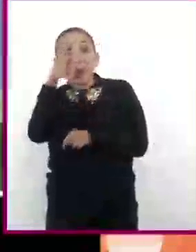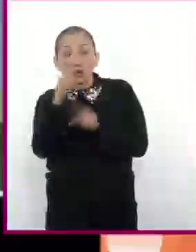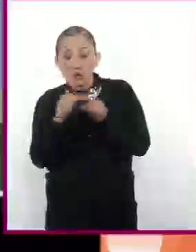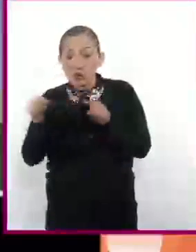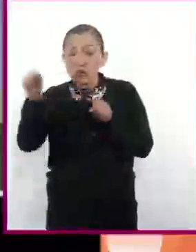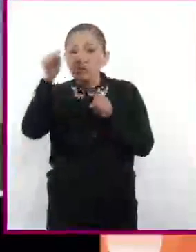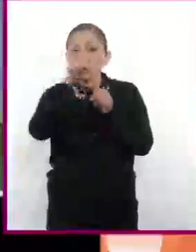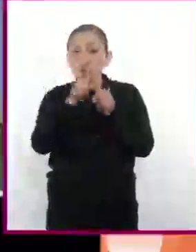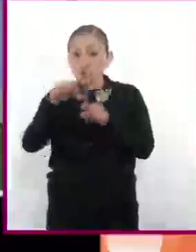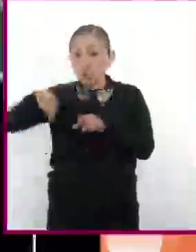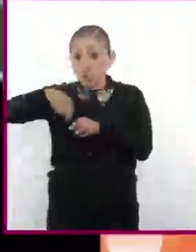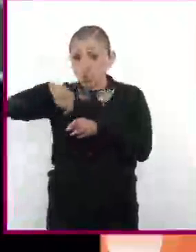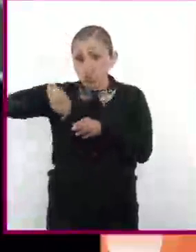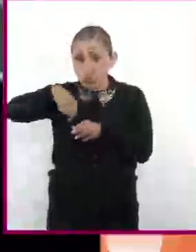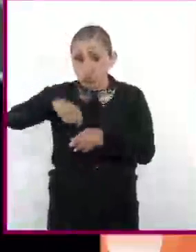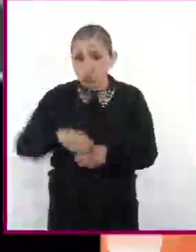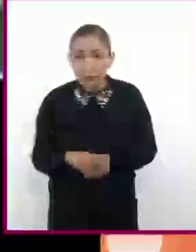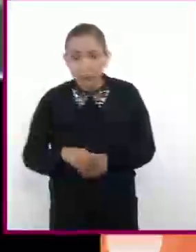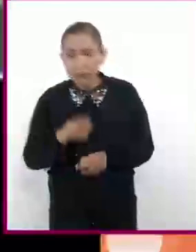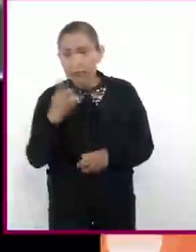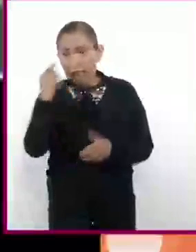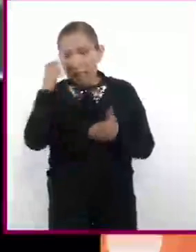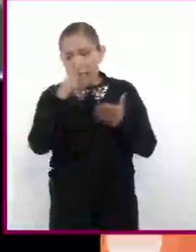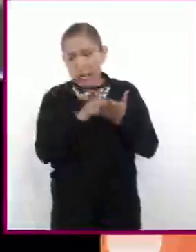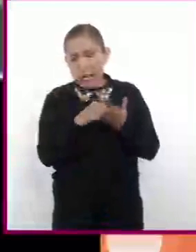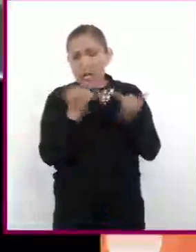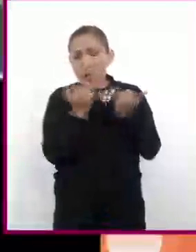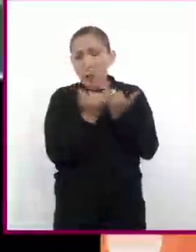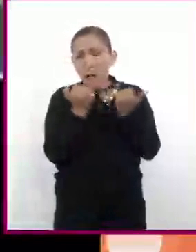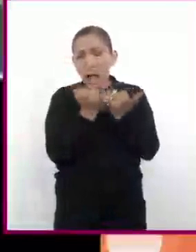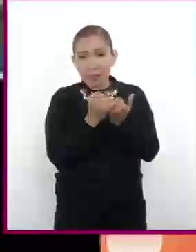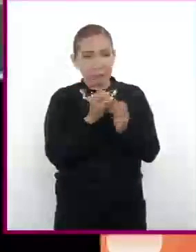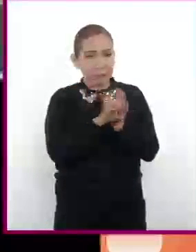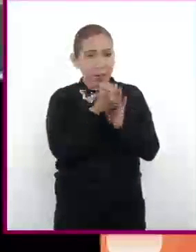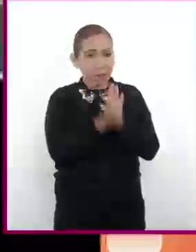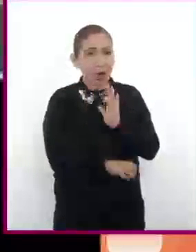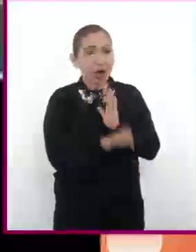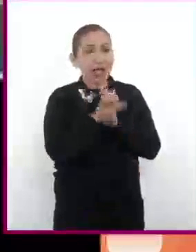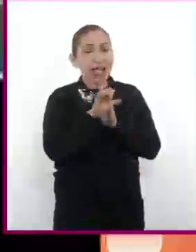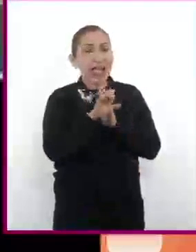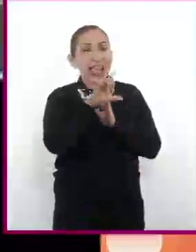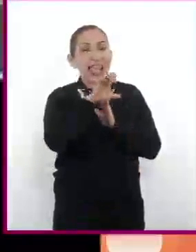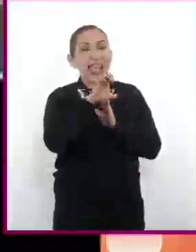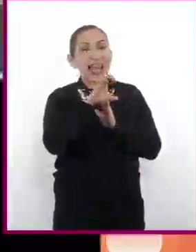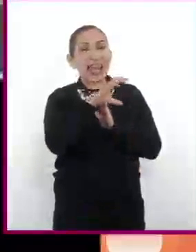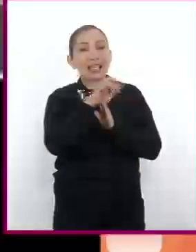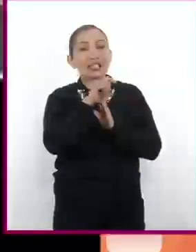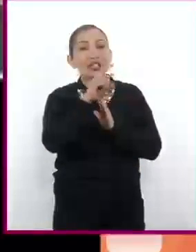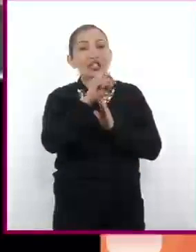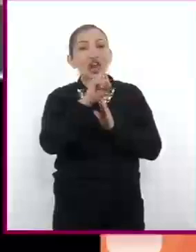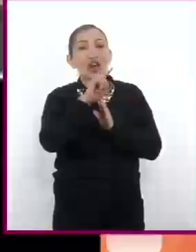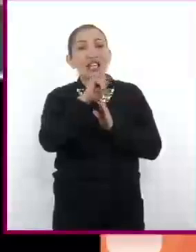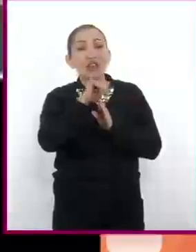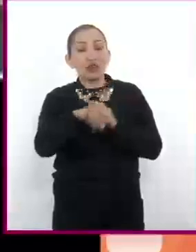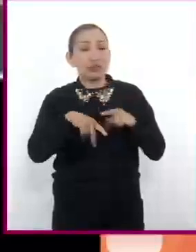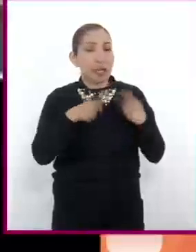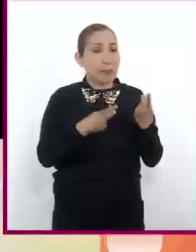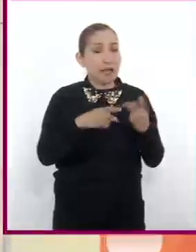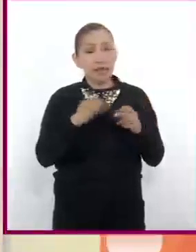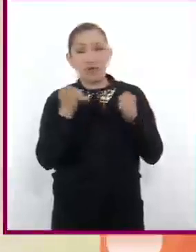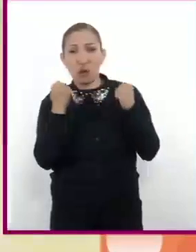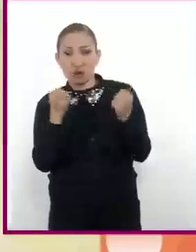en disolución. Supuso que, al igual que en el caso de los electrolitos, existirían ácidos fuertes y